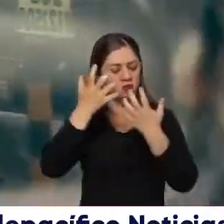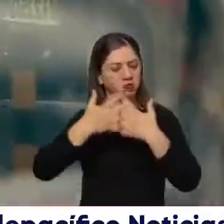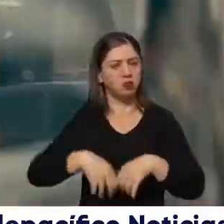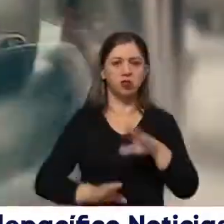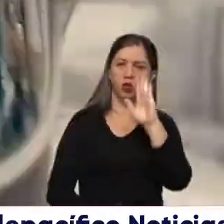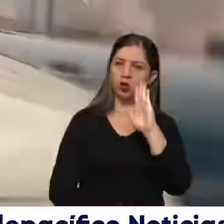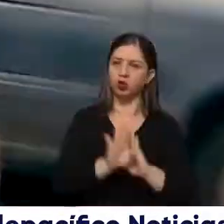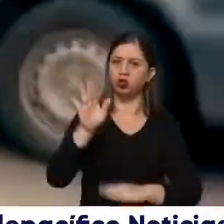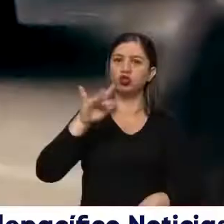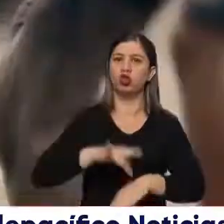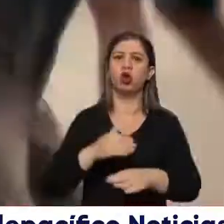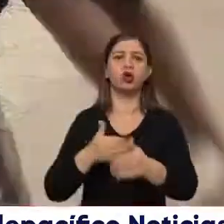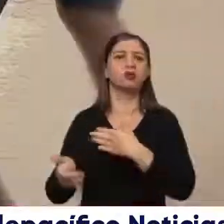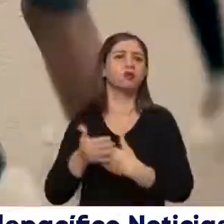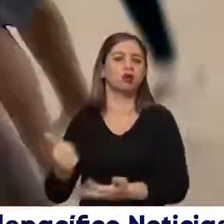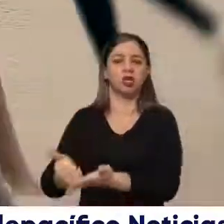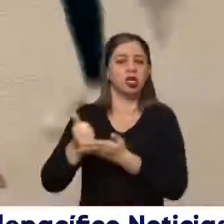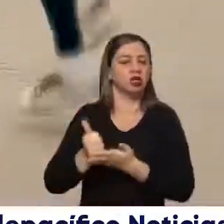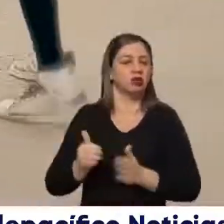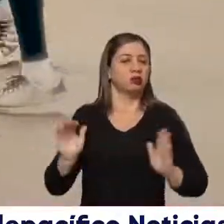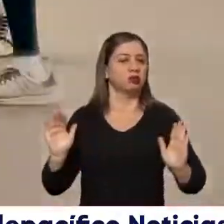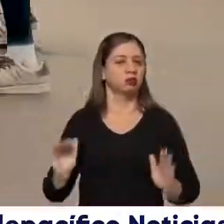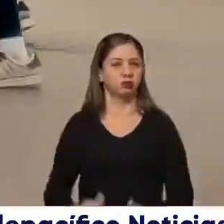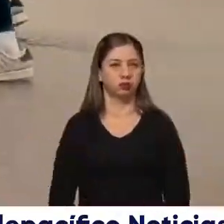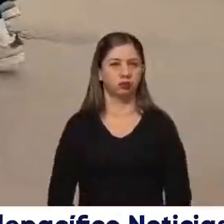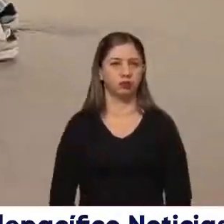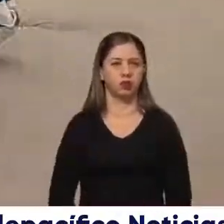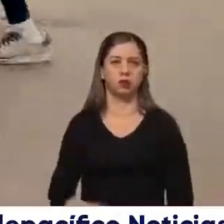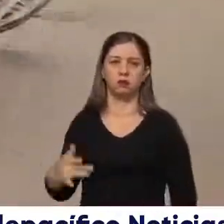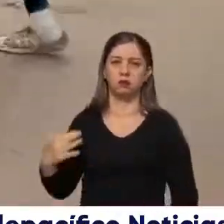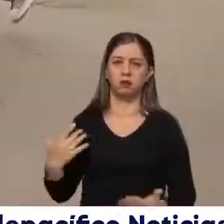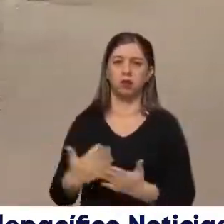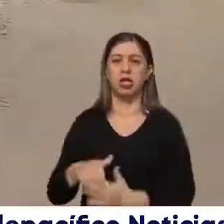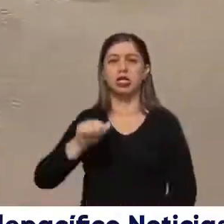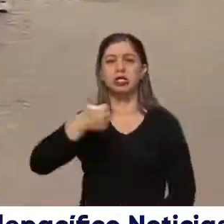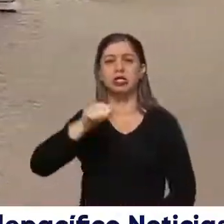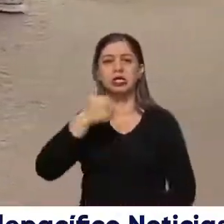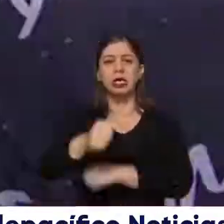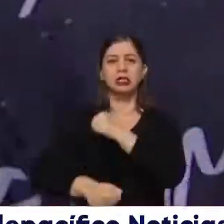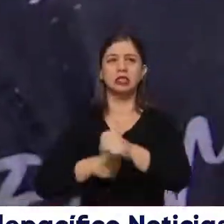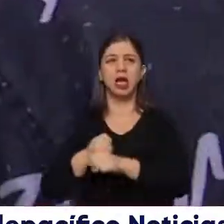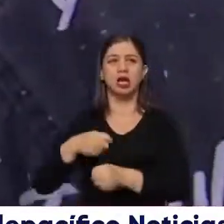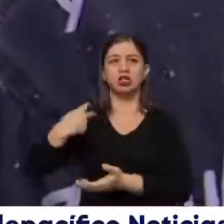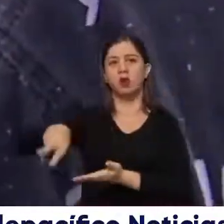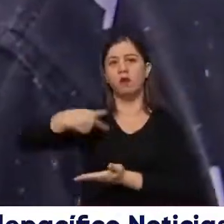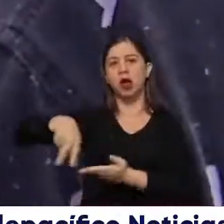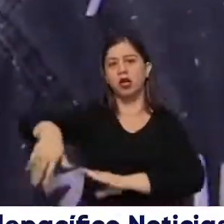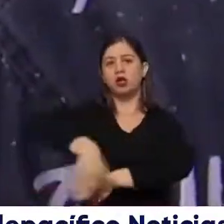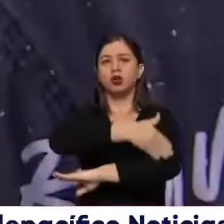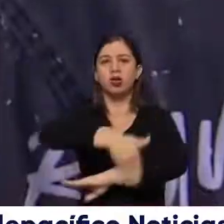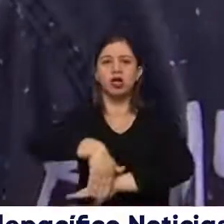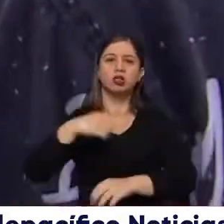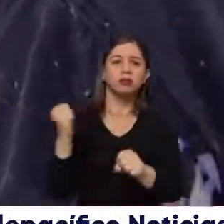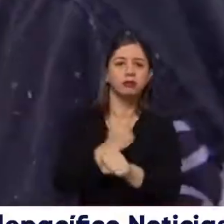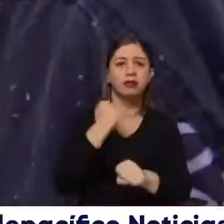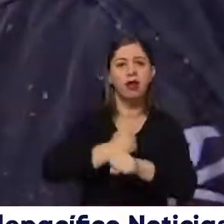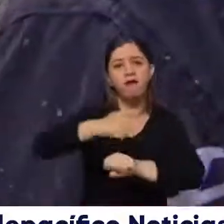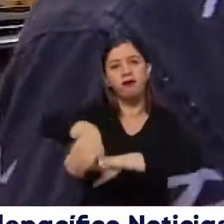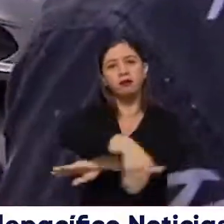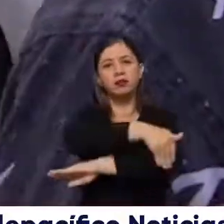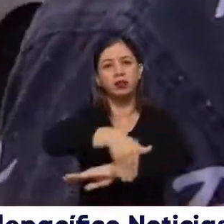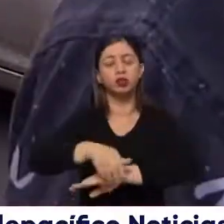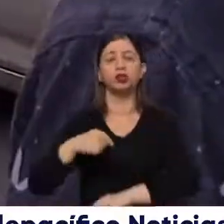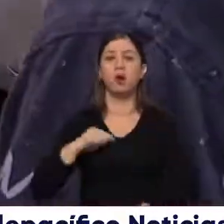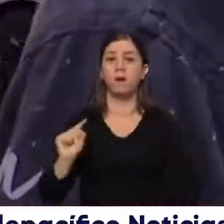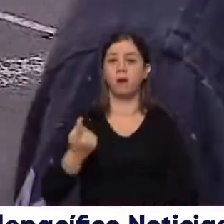tenemos que salir adelante sin ayuda de nadie. Llevo aproximadamente unos 10 años bailando en la calle, trabajando en la calle. Primero